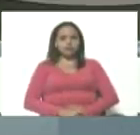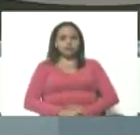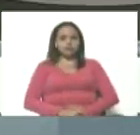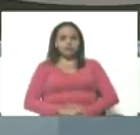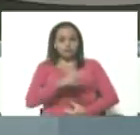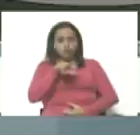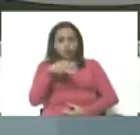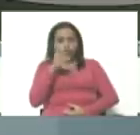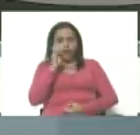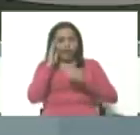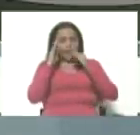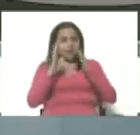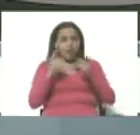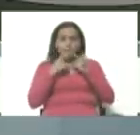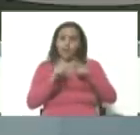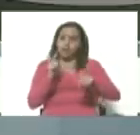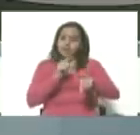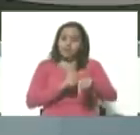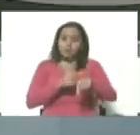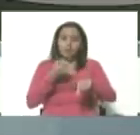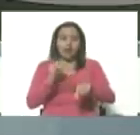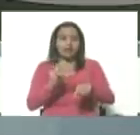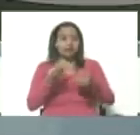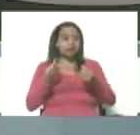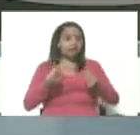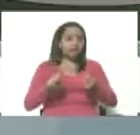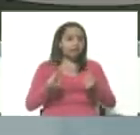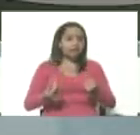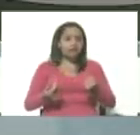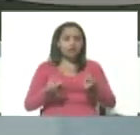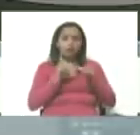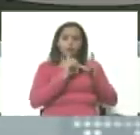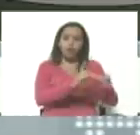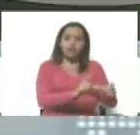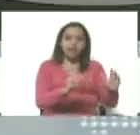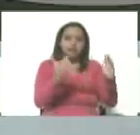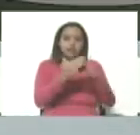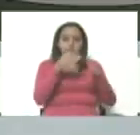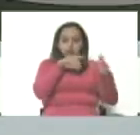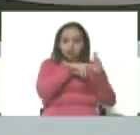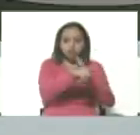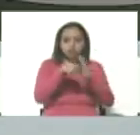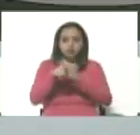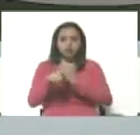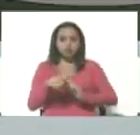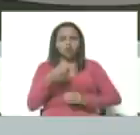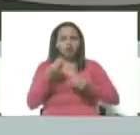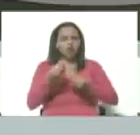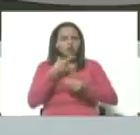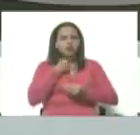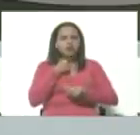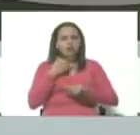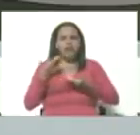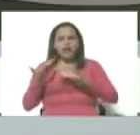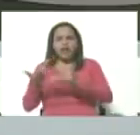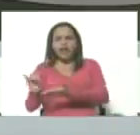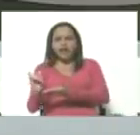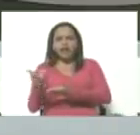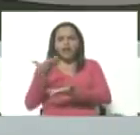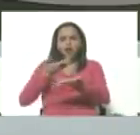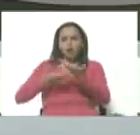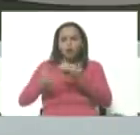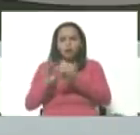Estamos pendientes. Lo que pasa es que en este tiempo estamos, mira, Silvia, en cuarentena en la casa. ¿Cómo me gustaría estar con las barrigonas en un buen